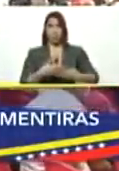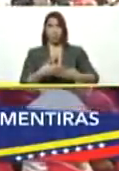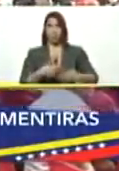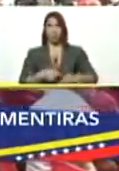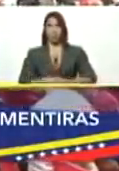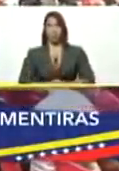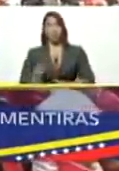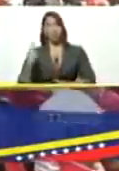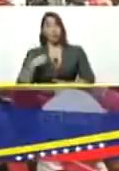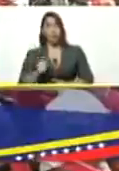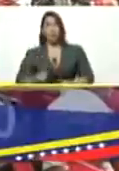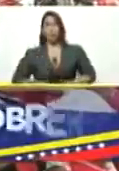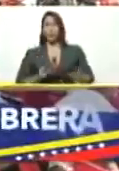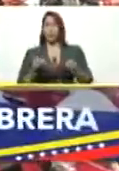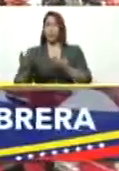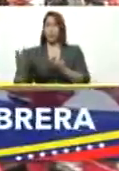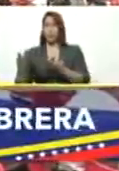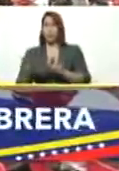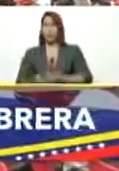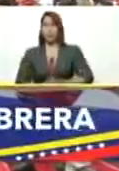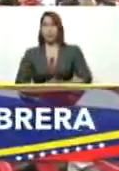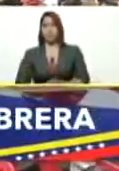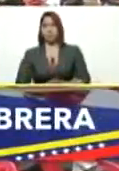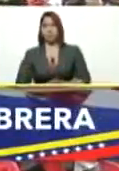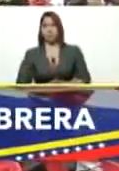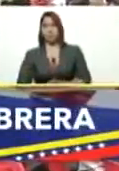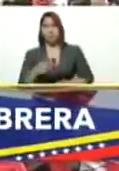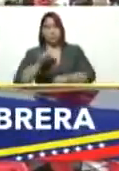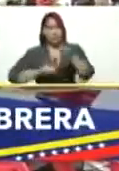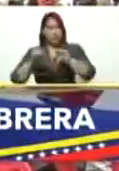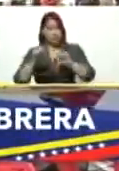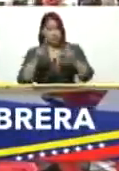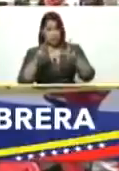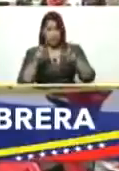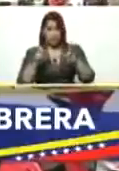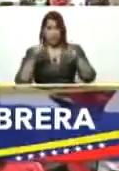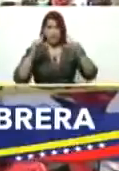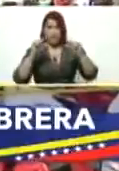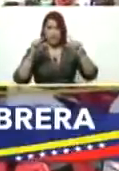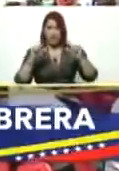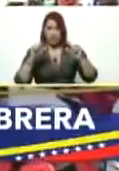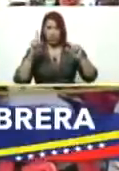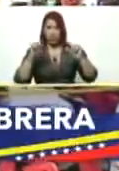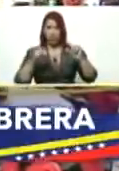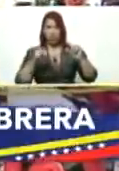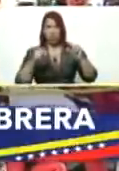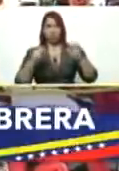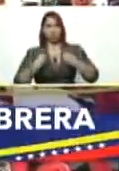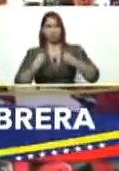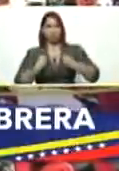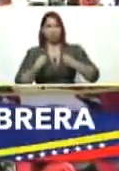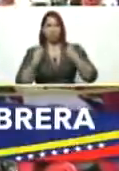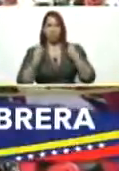tuvimos que garantizar la defensa del ingreso mínimo de sobrevivencia